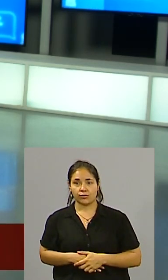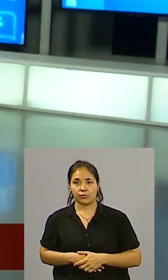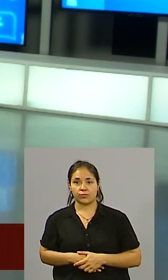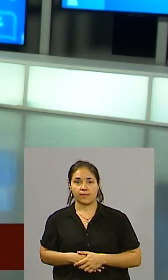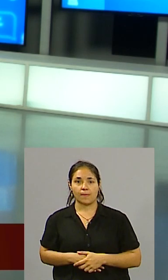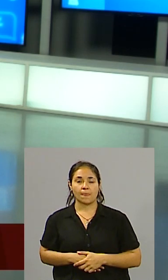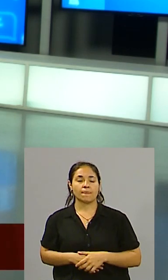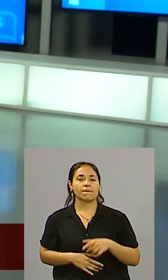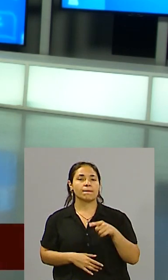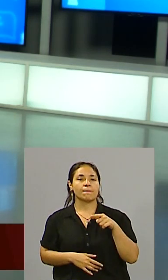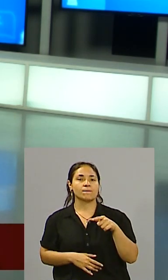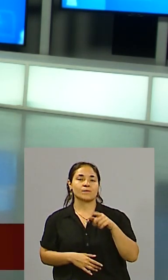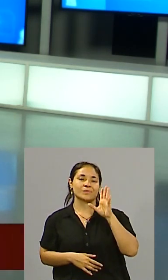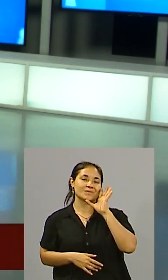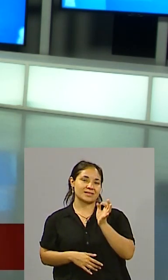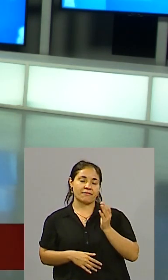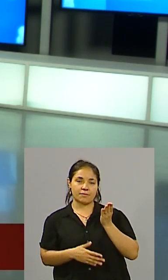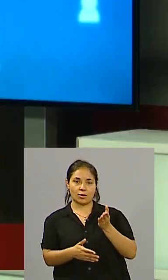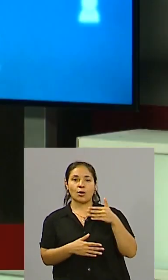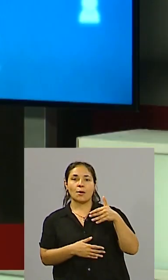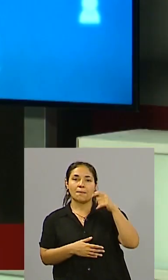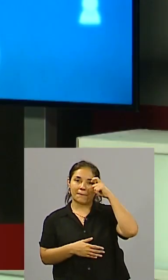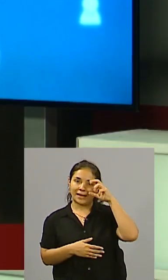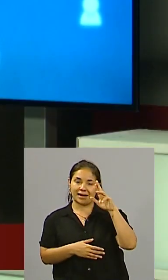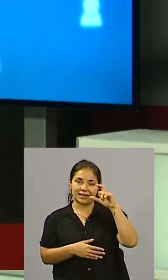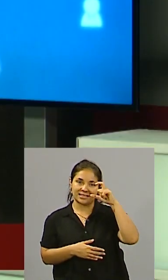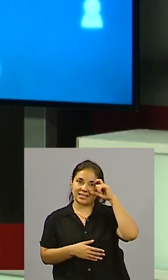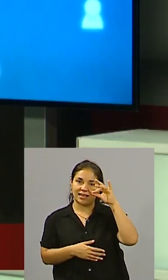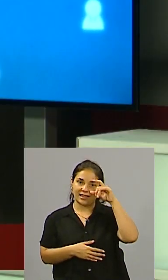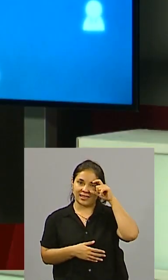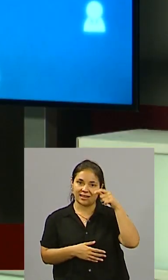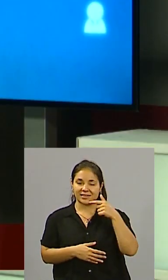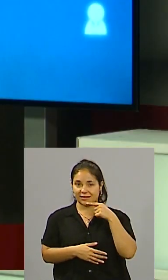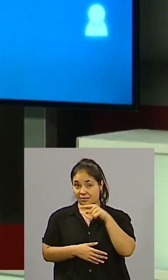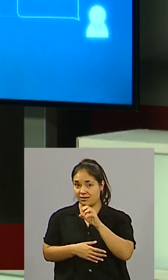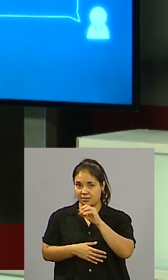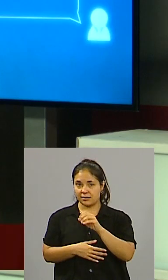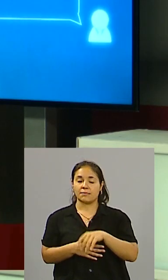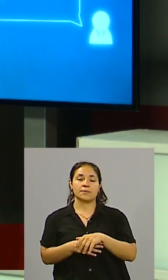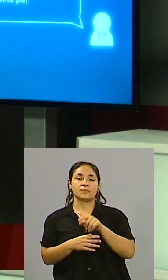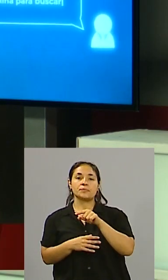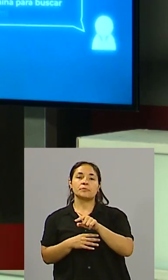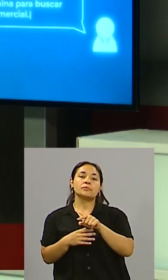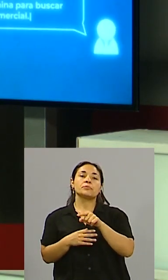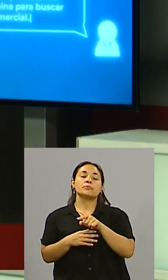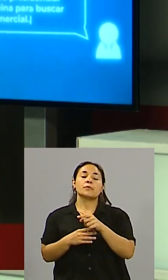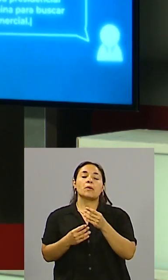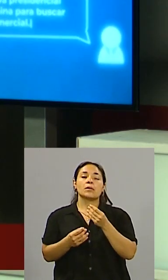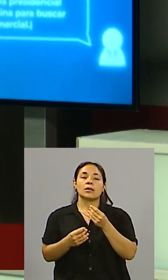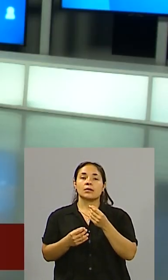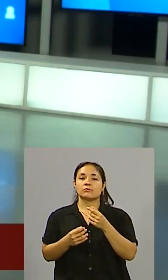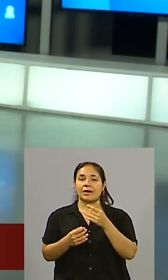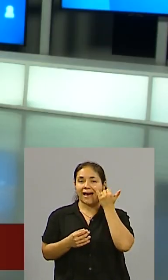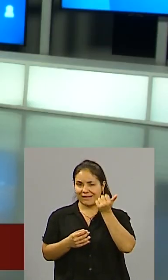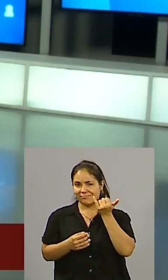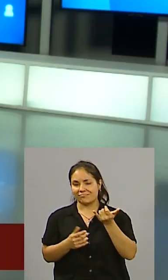Haciendo un repaso, sabemos que Mercedes, que has tenido reuniones y que van a seguir esas reuniones porque hay que manejar una cartera ahora que no es solamente, bueno, porque antes